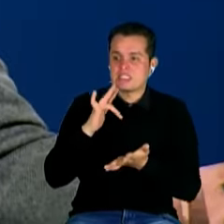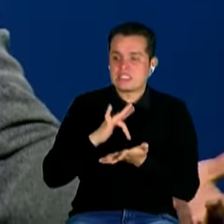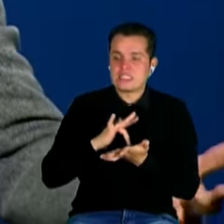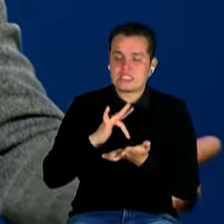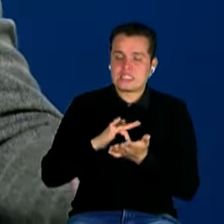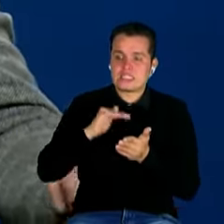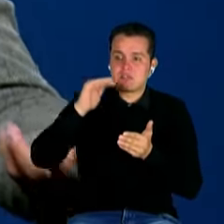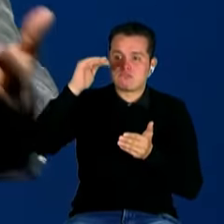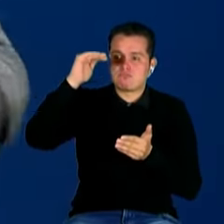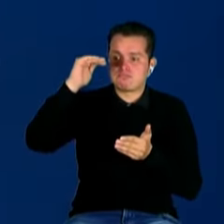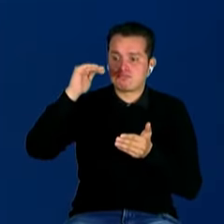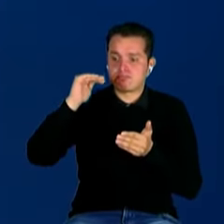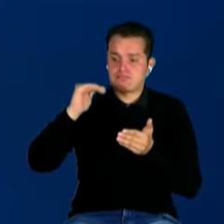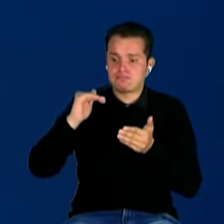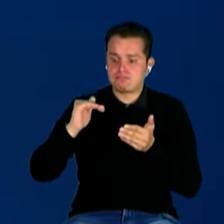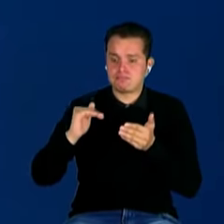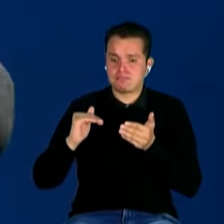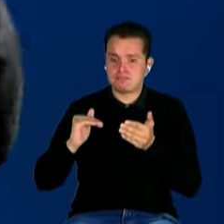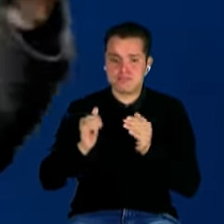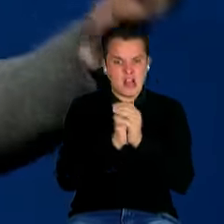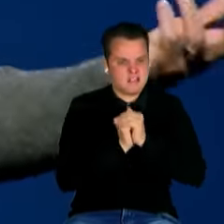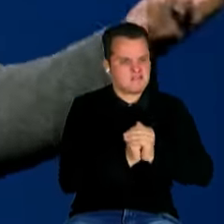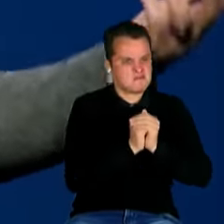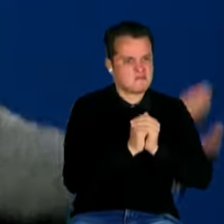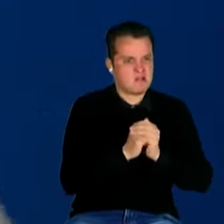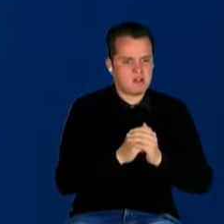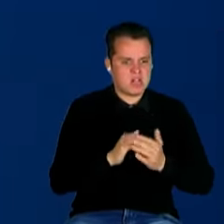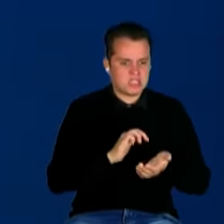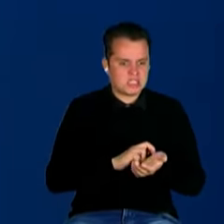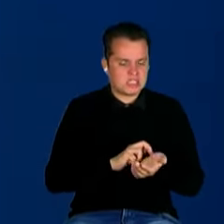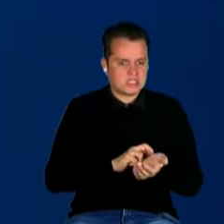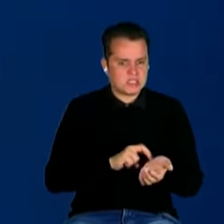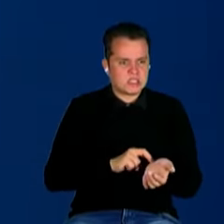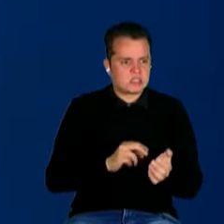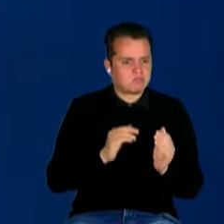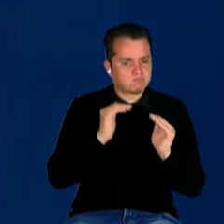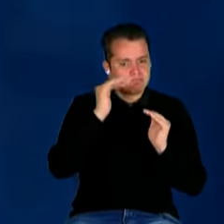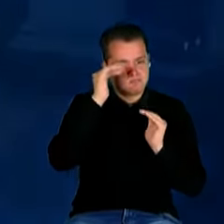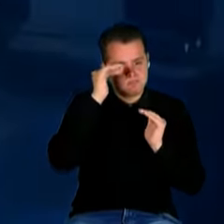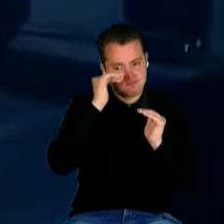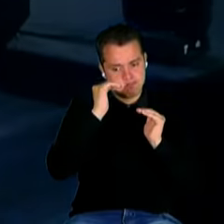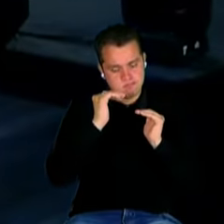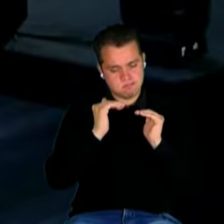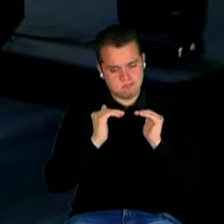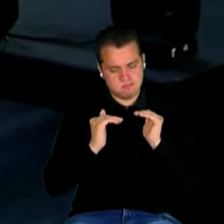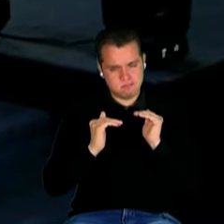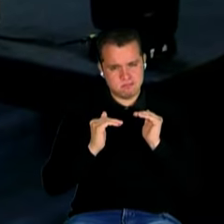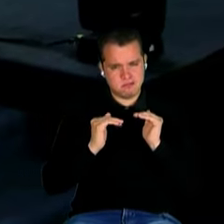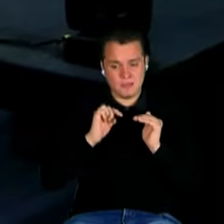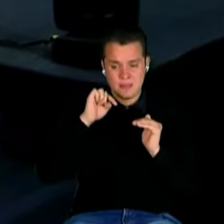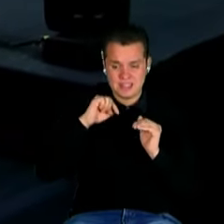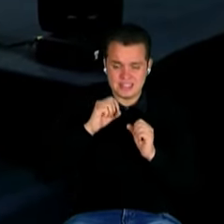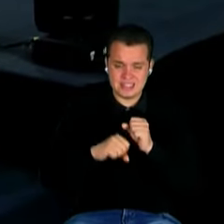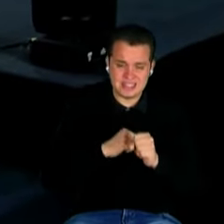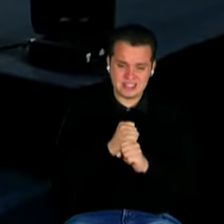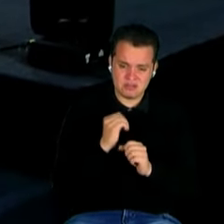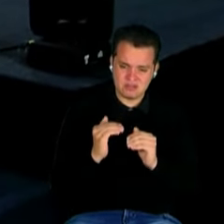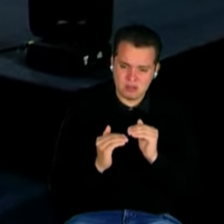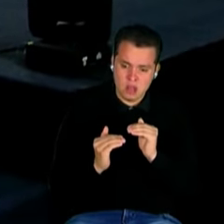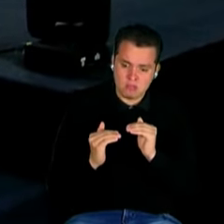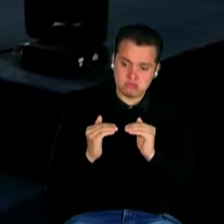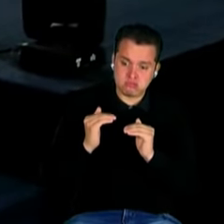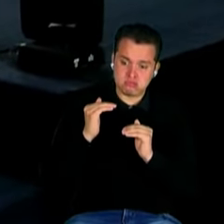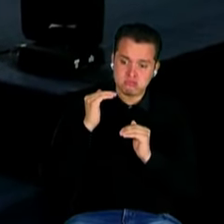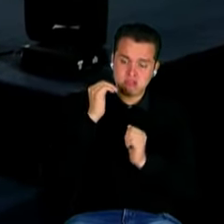asistencia, la devoción, la actitud merma. No, este año que crezcamos en